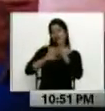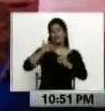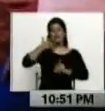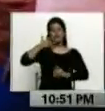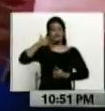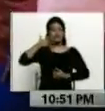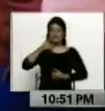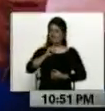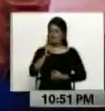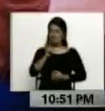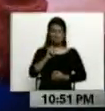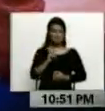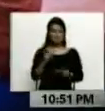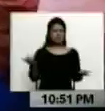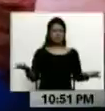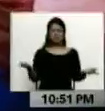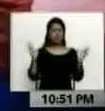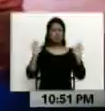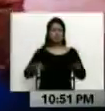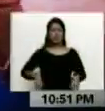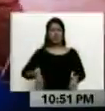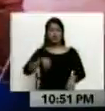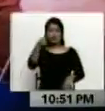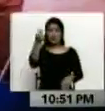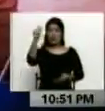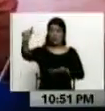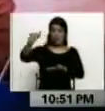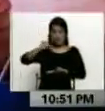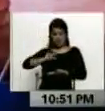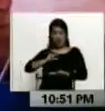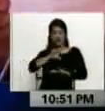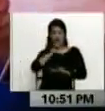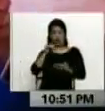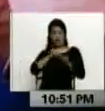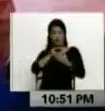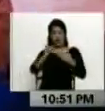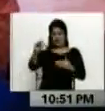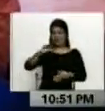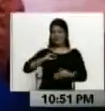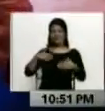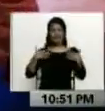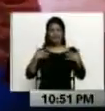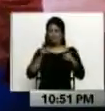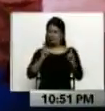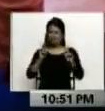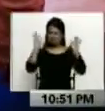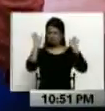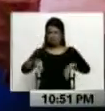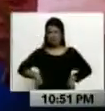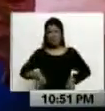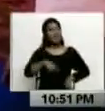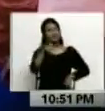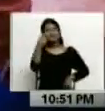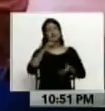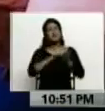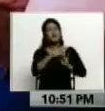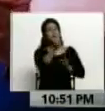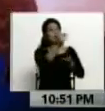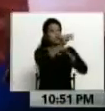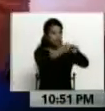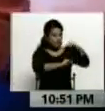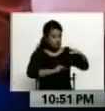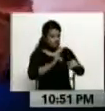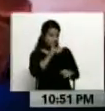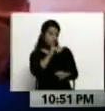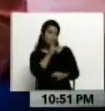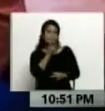alimentar el ego a Esta generación nuestra no nosotros no valemos 00,000 Go coche esta la generación Revolucionaria no nosotros no nos van a dar un